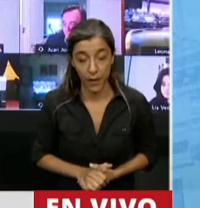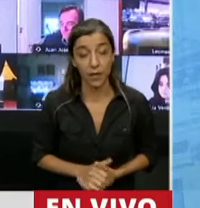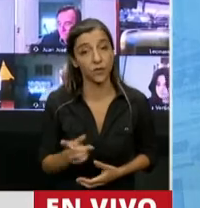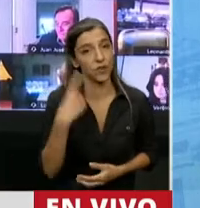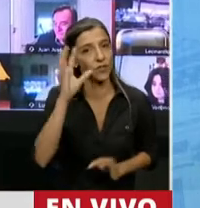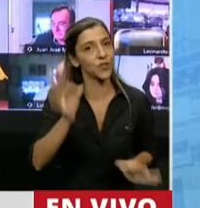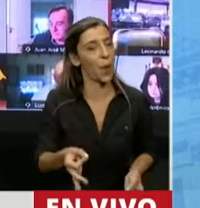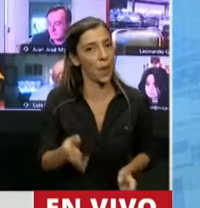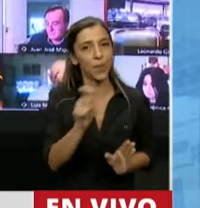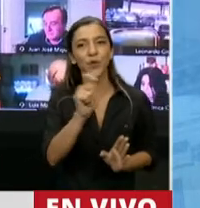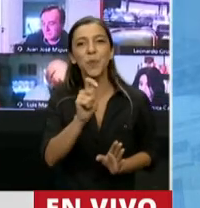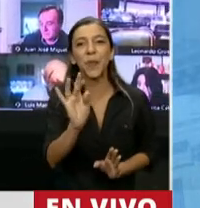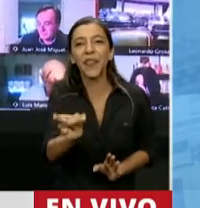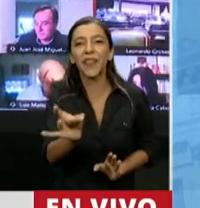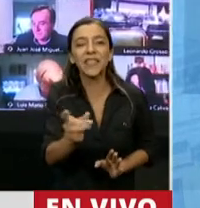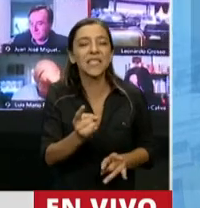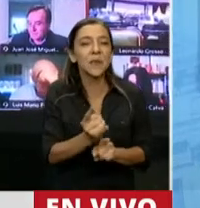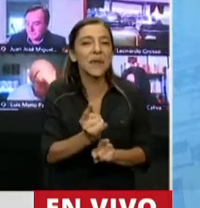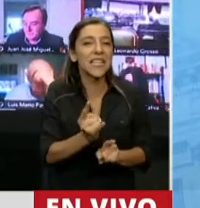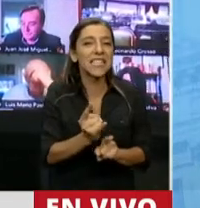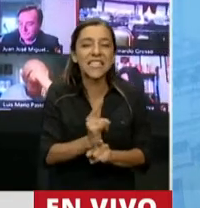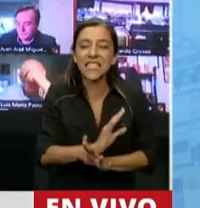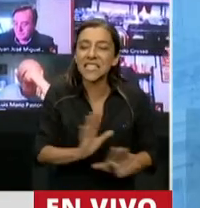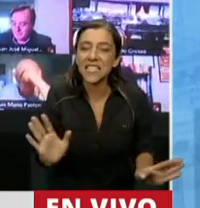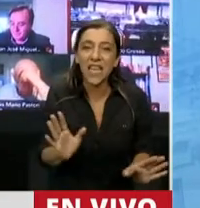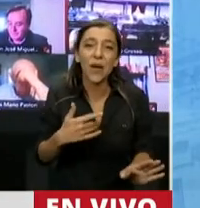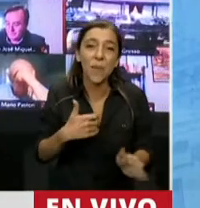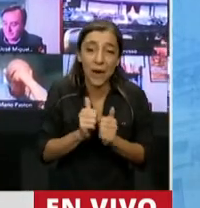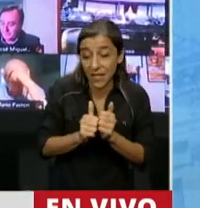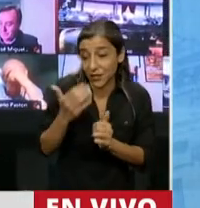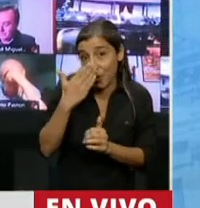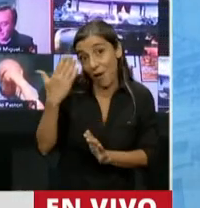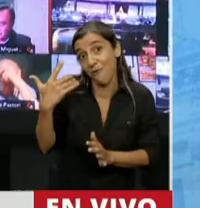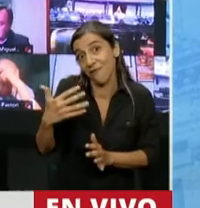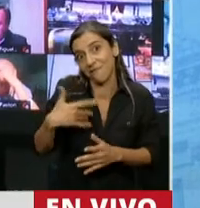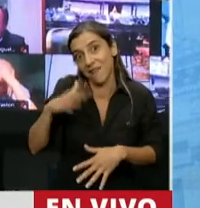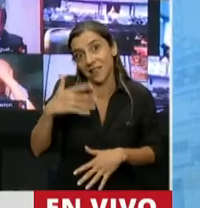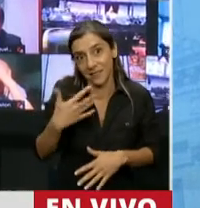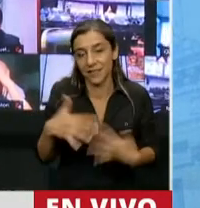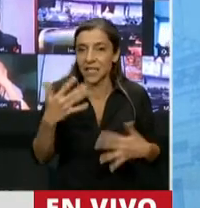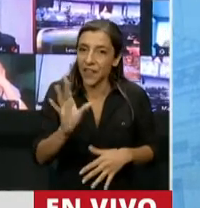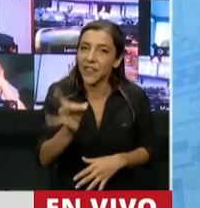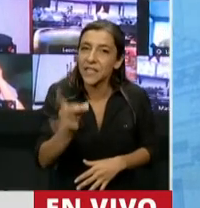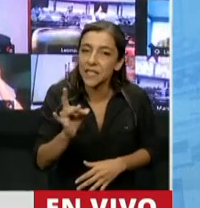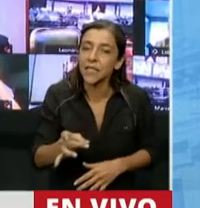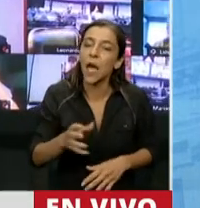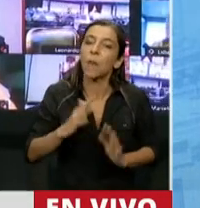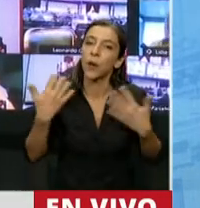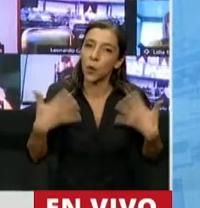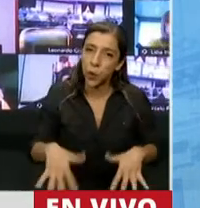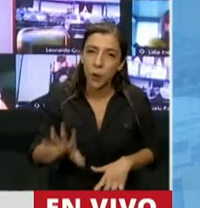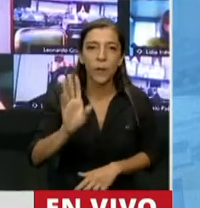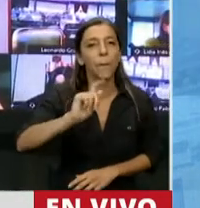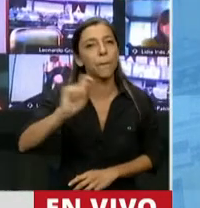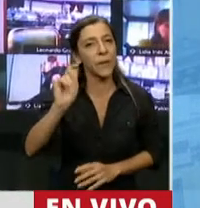siempre por lo menos en la historia reciente en la república argentina luego de un año de